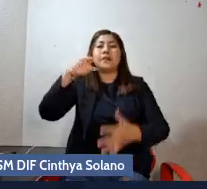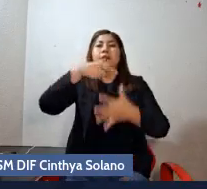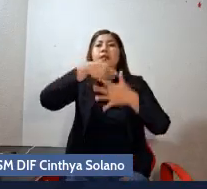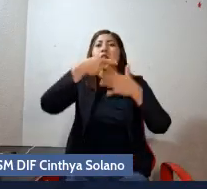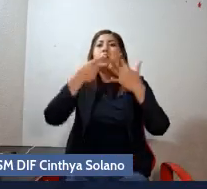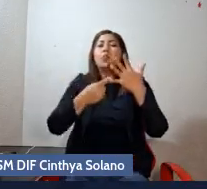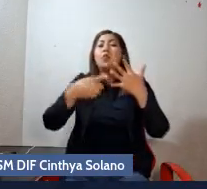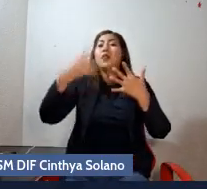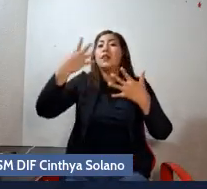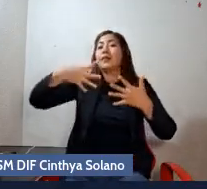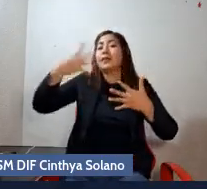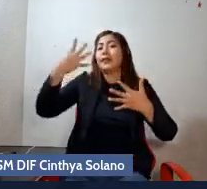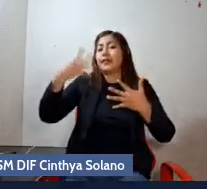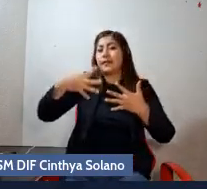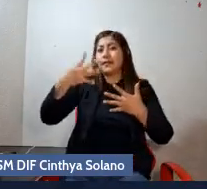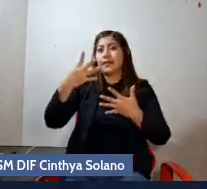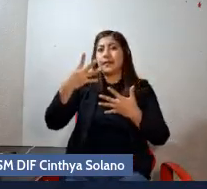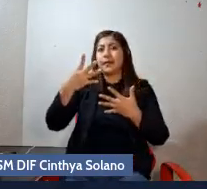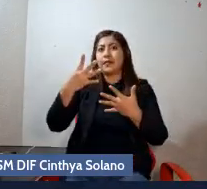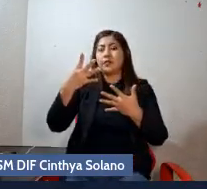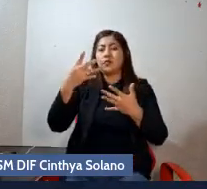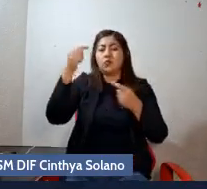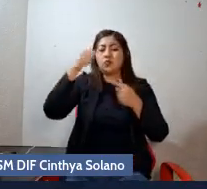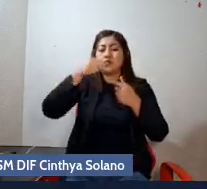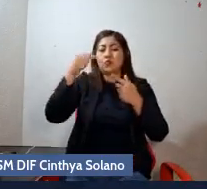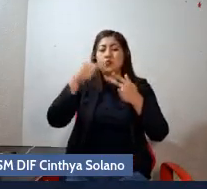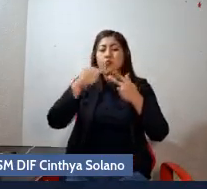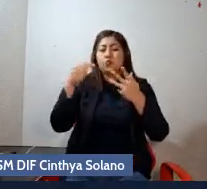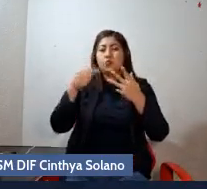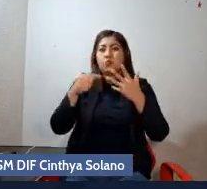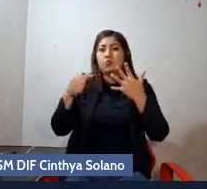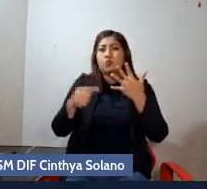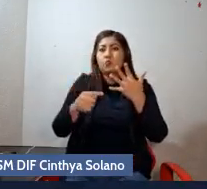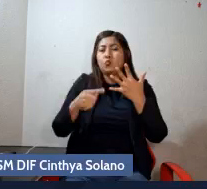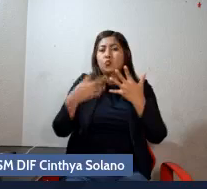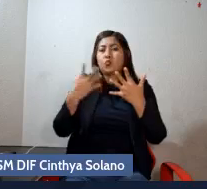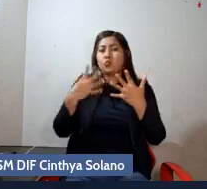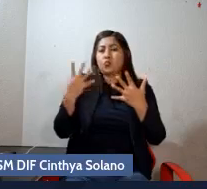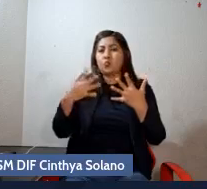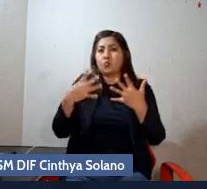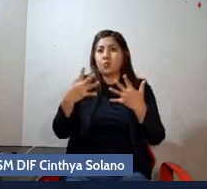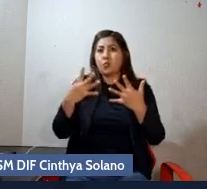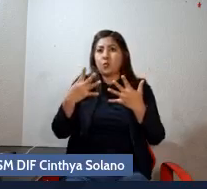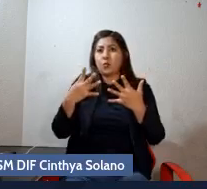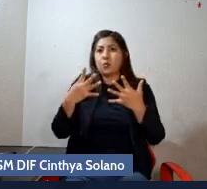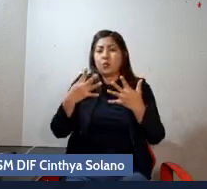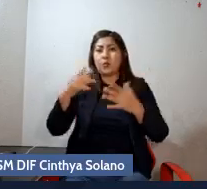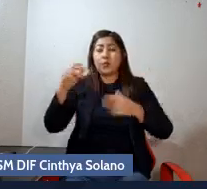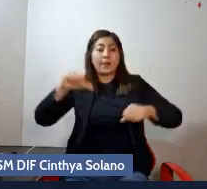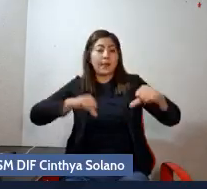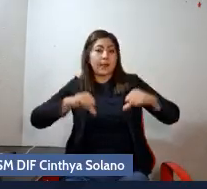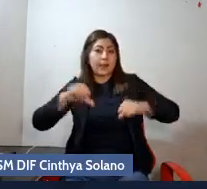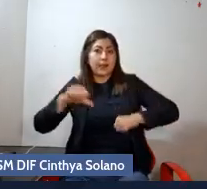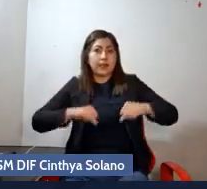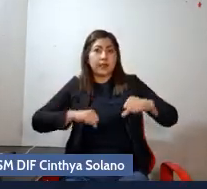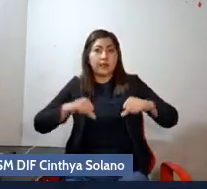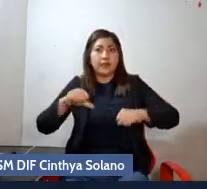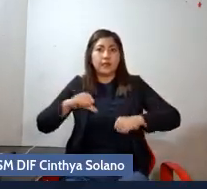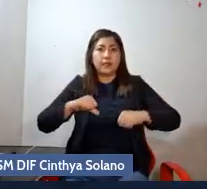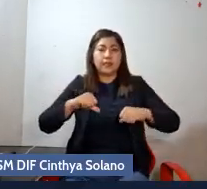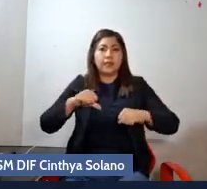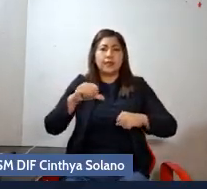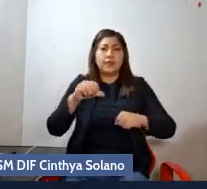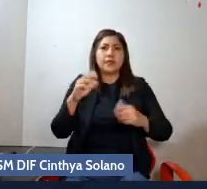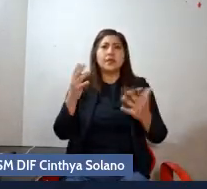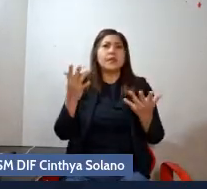Y esas 14 fracciones nos señalan las conductas que están consideradas como este delito electoral de violencia